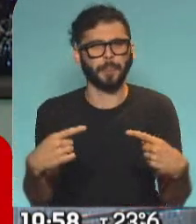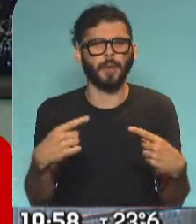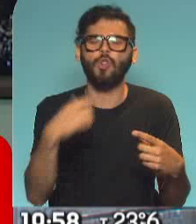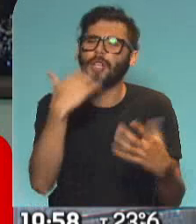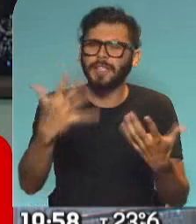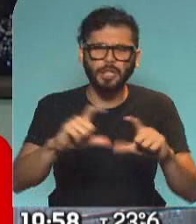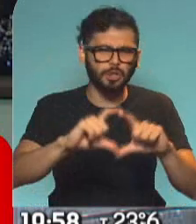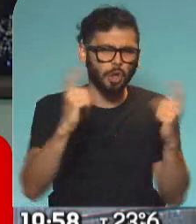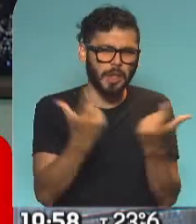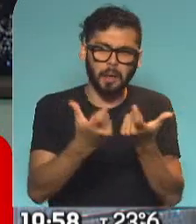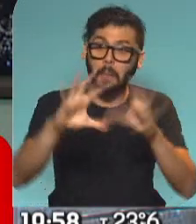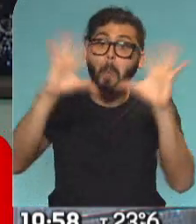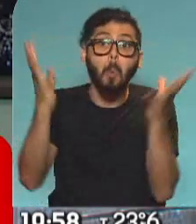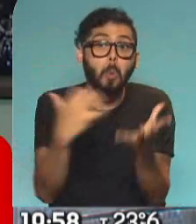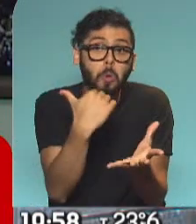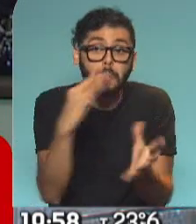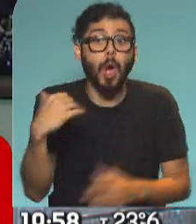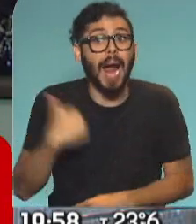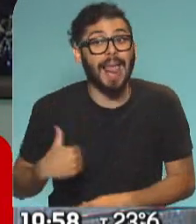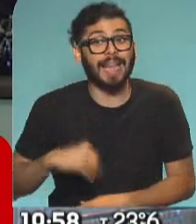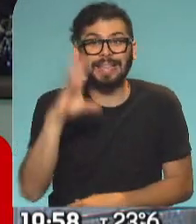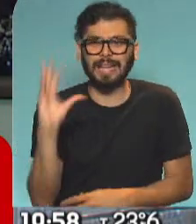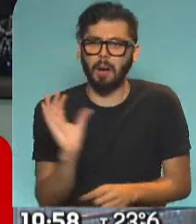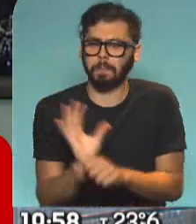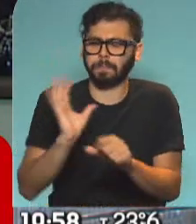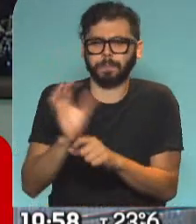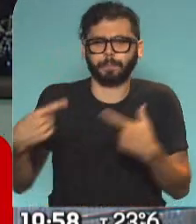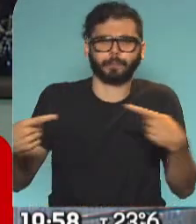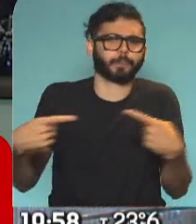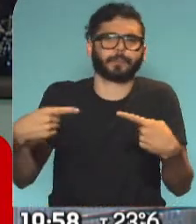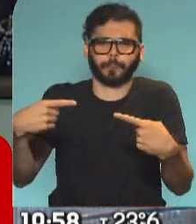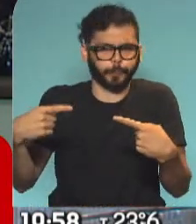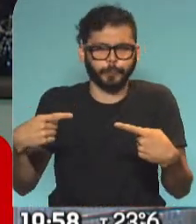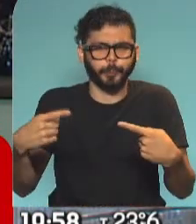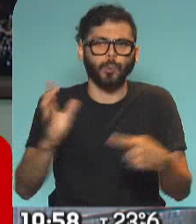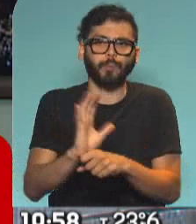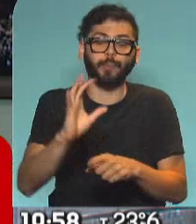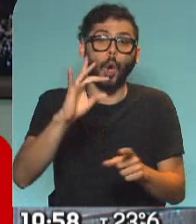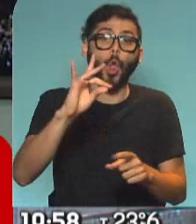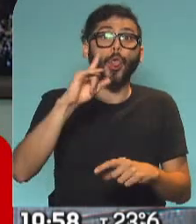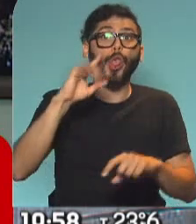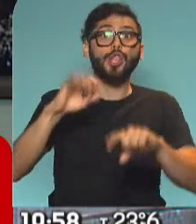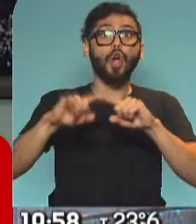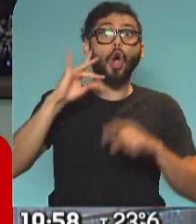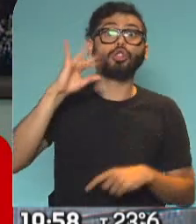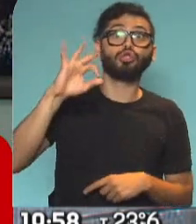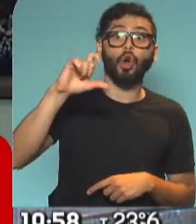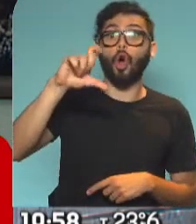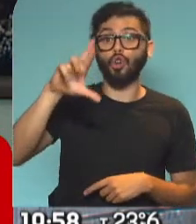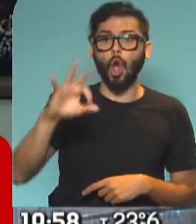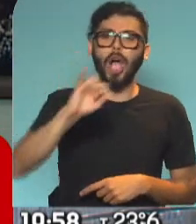si la sociedad mundial, pero sí la Argentina, de polemizar absolutamente en todo, de decir dióxido de cloro sí, dióxido de cloro